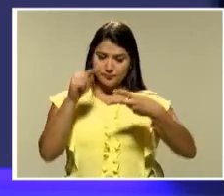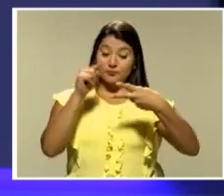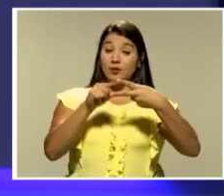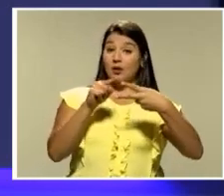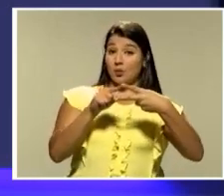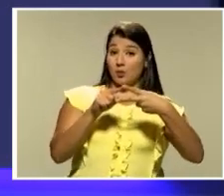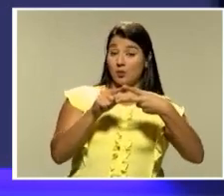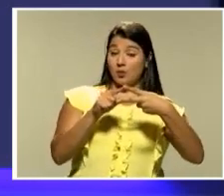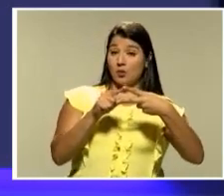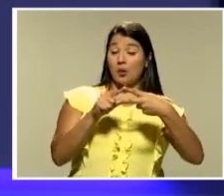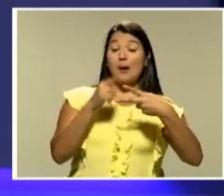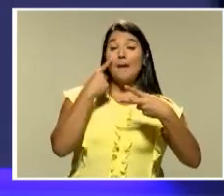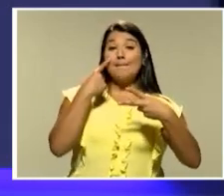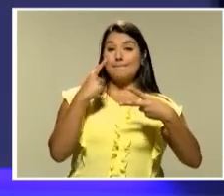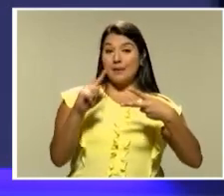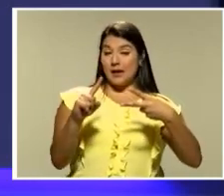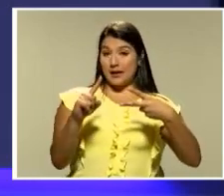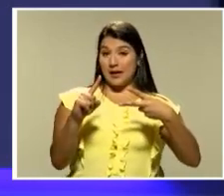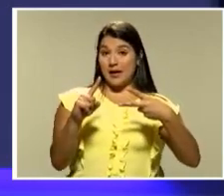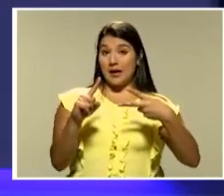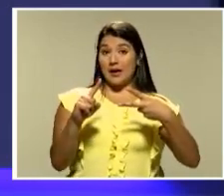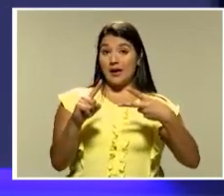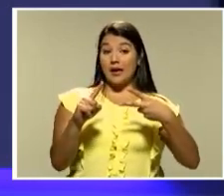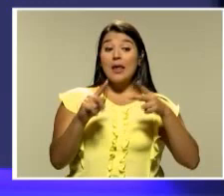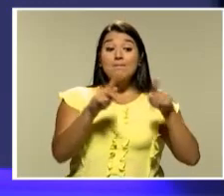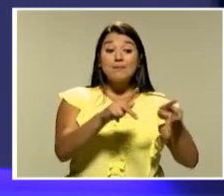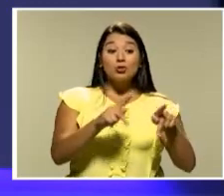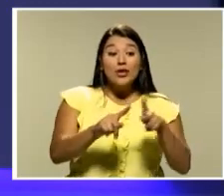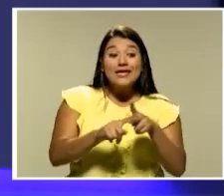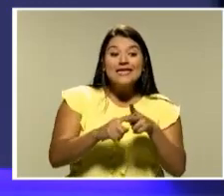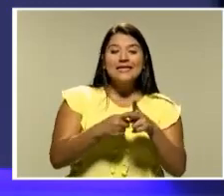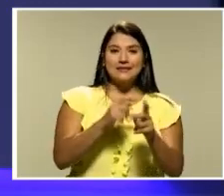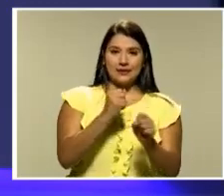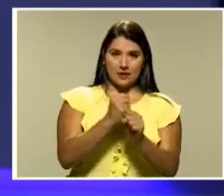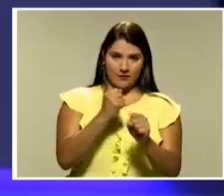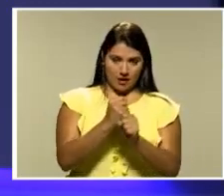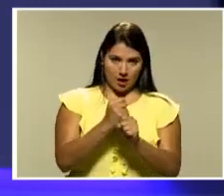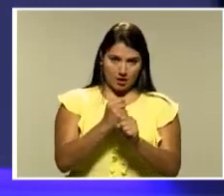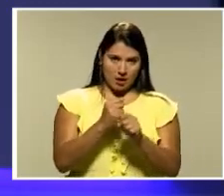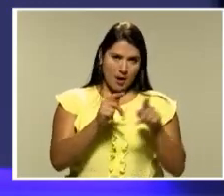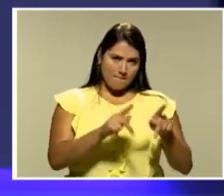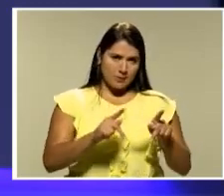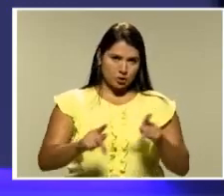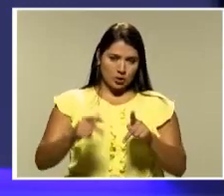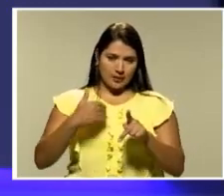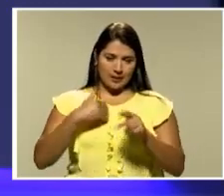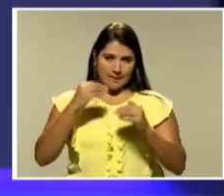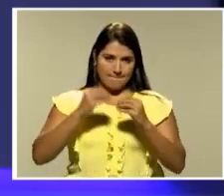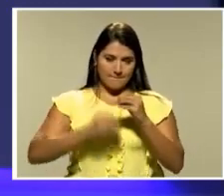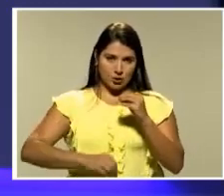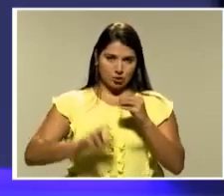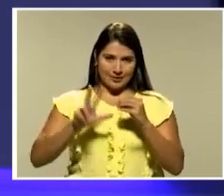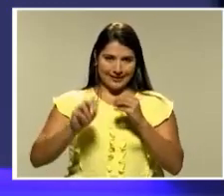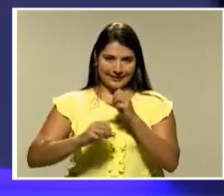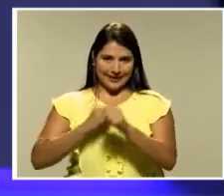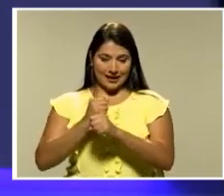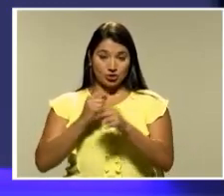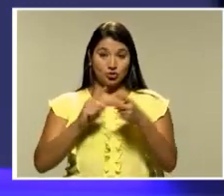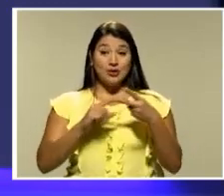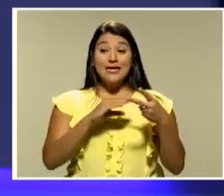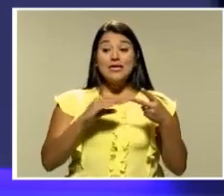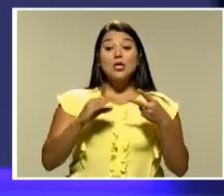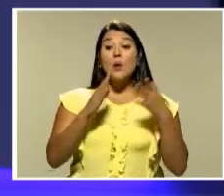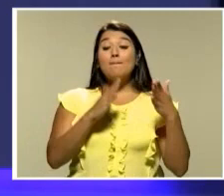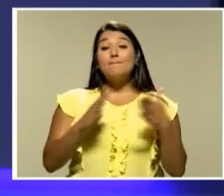de vuelo para quien esté iniciando su vida laboral, digamos los que tienen menos de 30 años, y un plan de